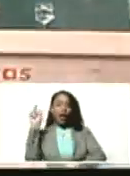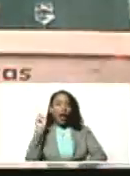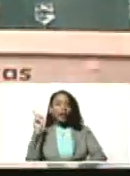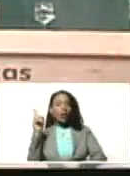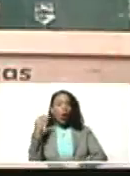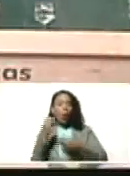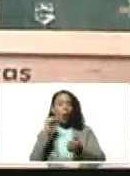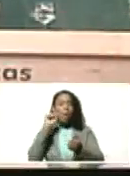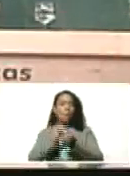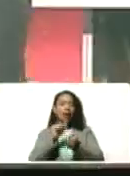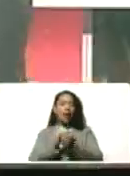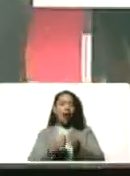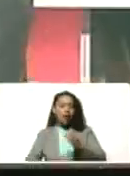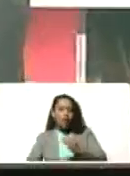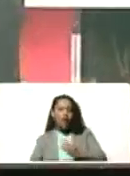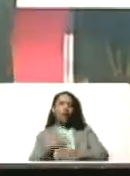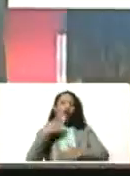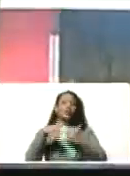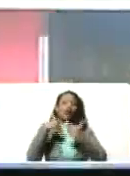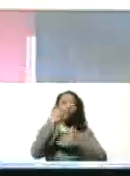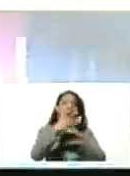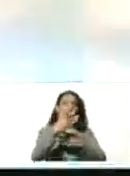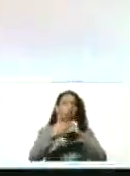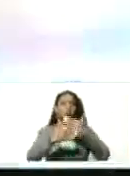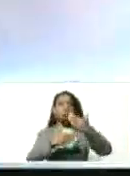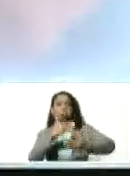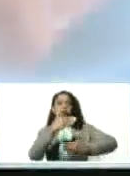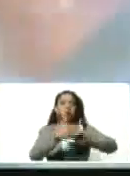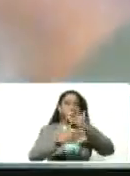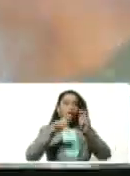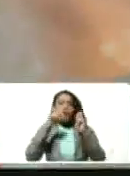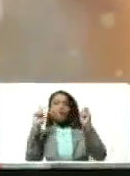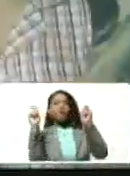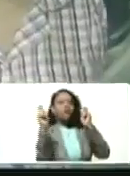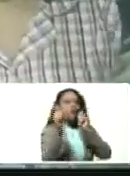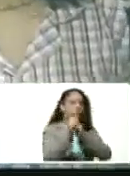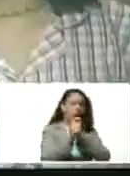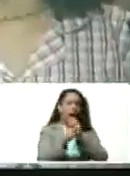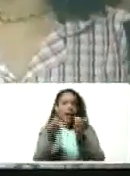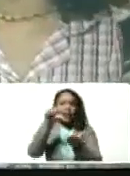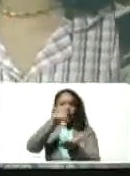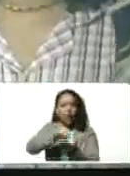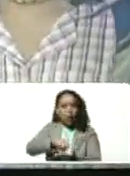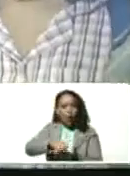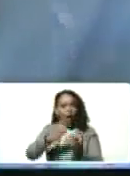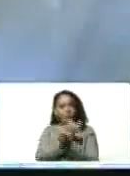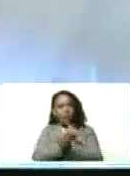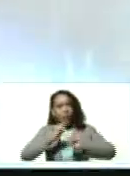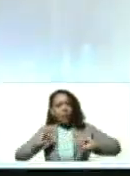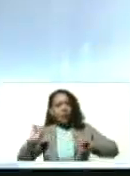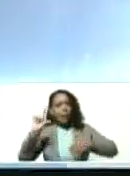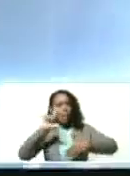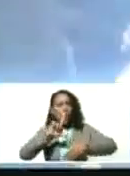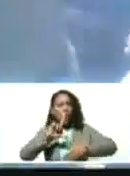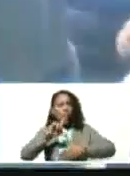la piedra fundacional, pero que luego fue convirtiéndose en una columna. Bien, la independencia de la América Latina, del Caribe, en la